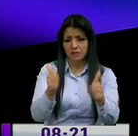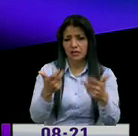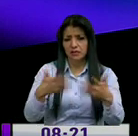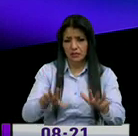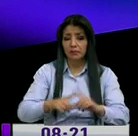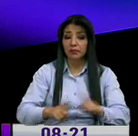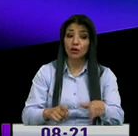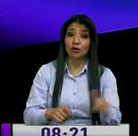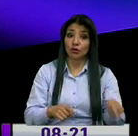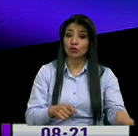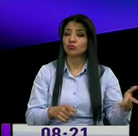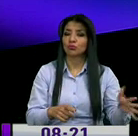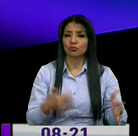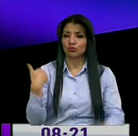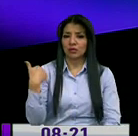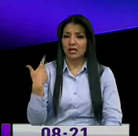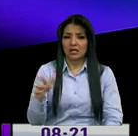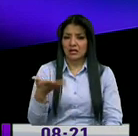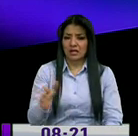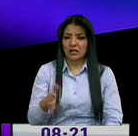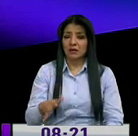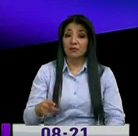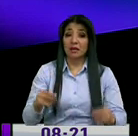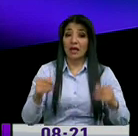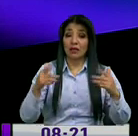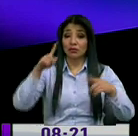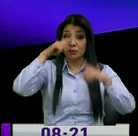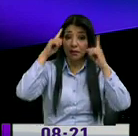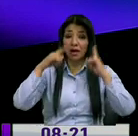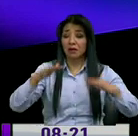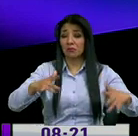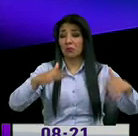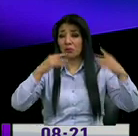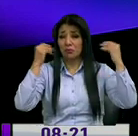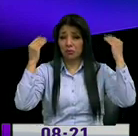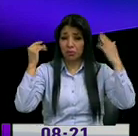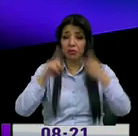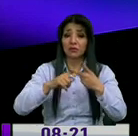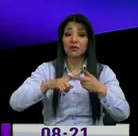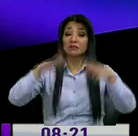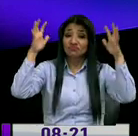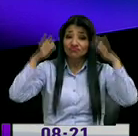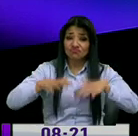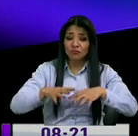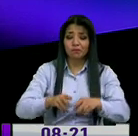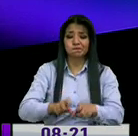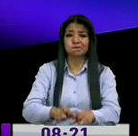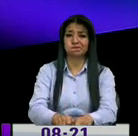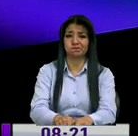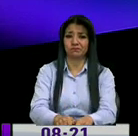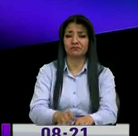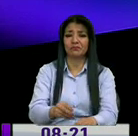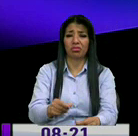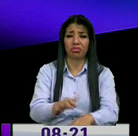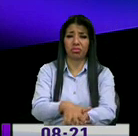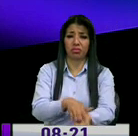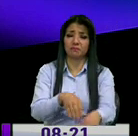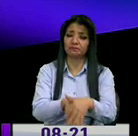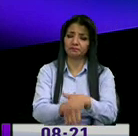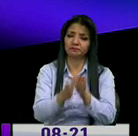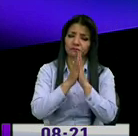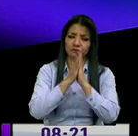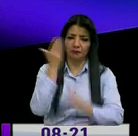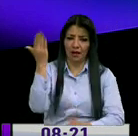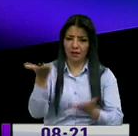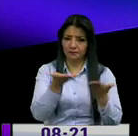vías. En ellos, en que en el verano hay polvo, como lo vemos, y en el invierno es un chapo. Así que, por favor, alcalde, ahí le